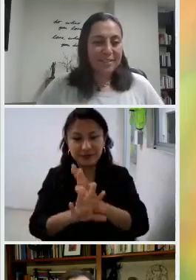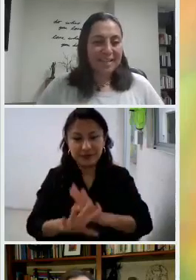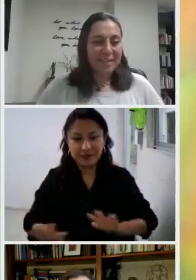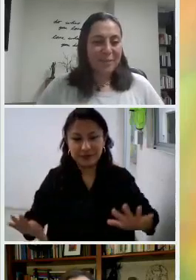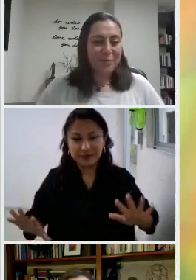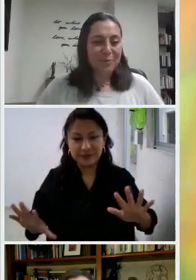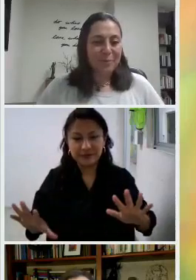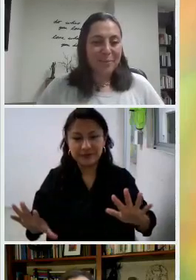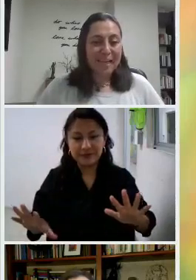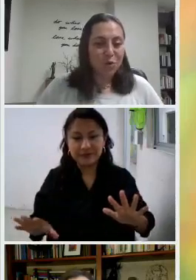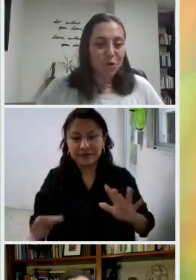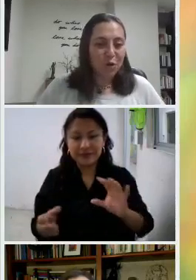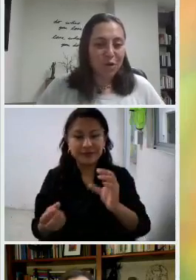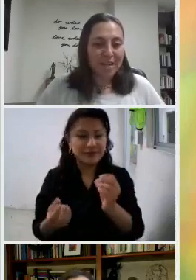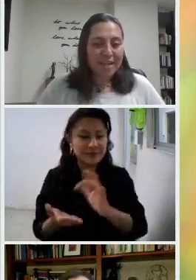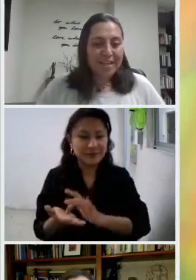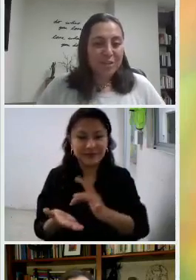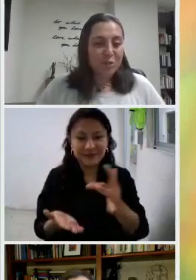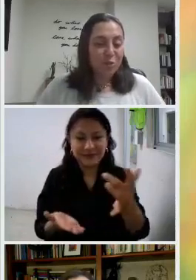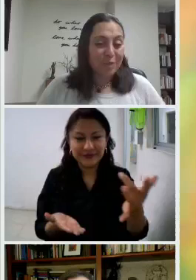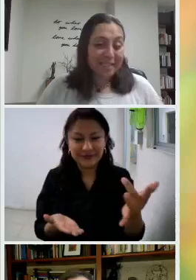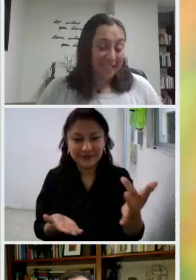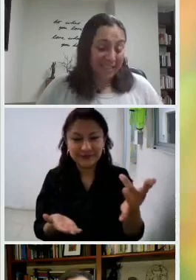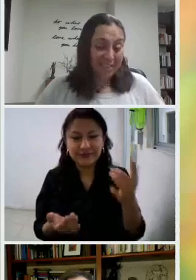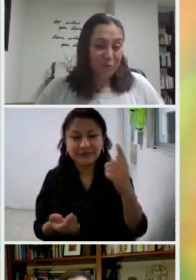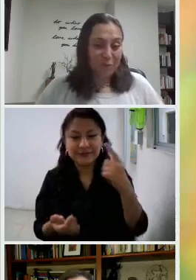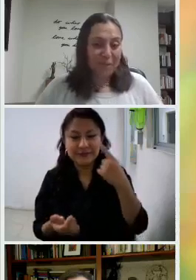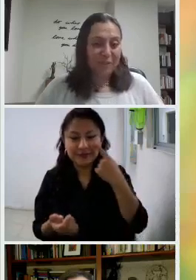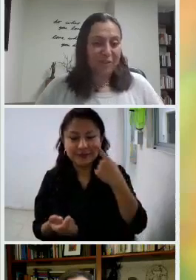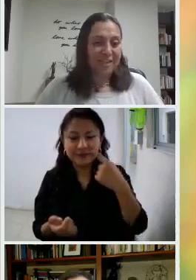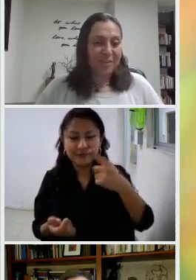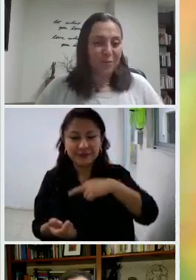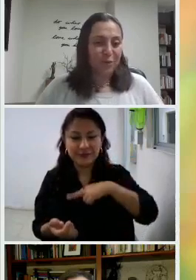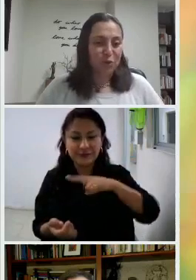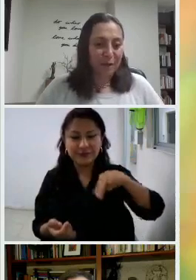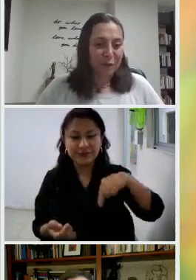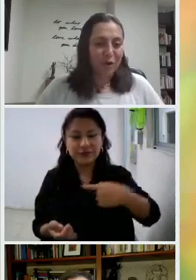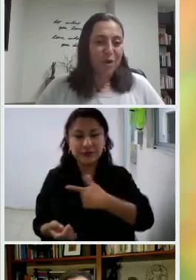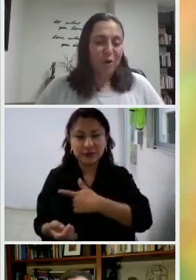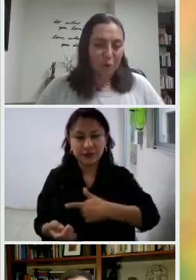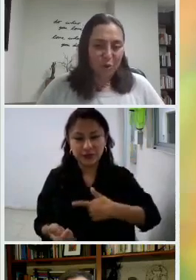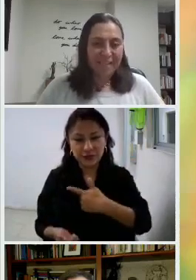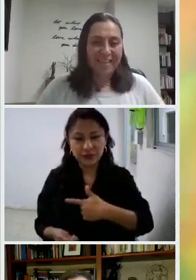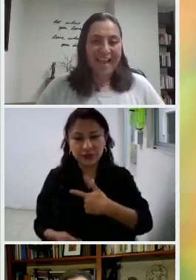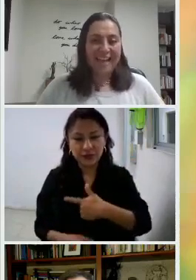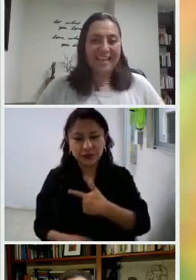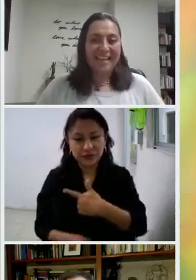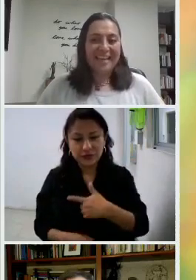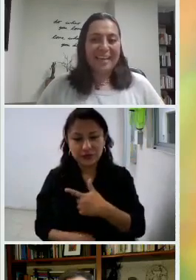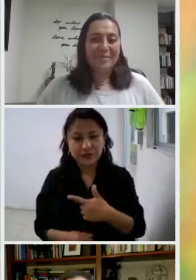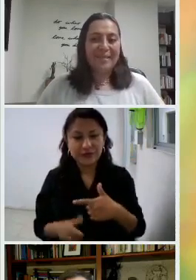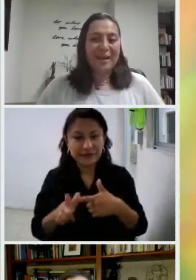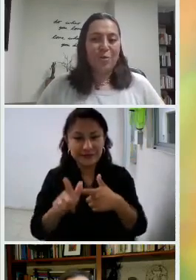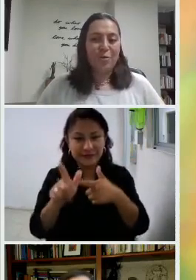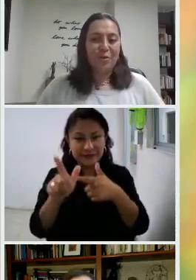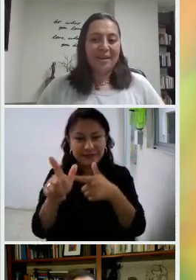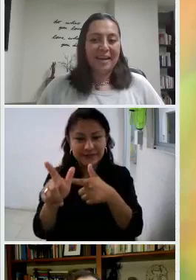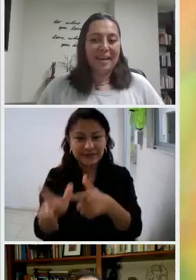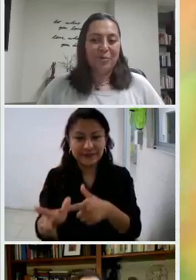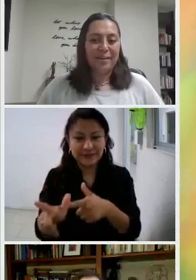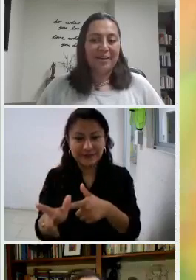Muchas gracias, mi querida Anabel, y muchas gracias a la magistrada Marta Mercado por la invitación. Para mí es un gusto estar siempre